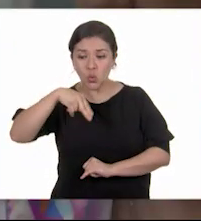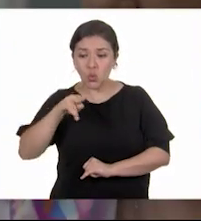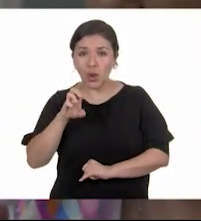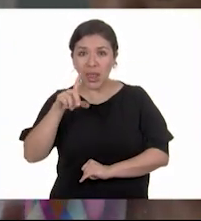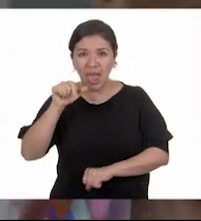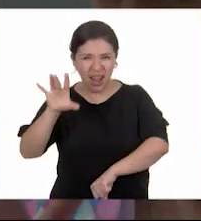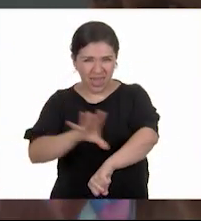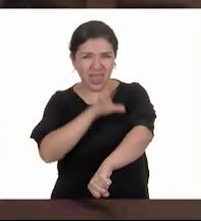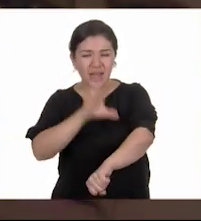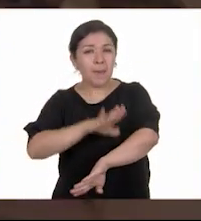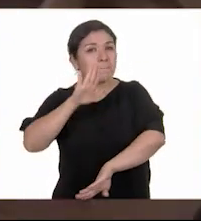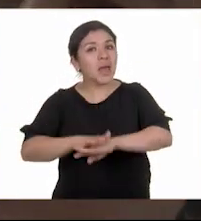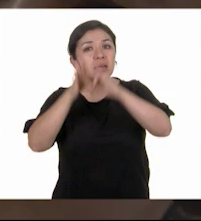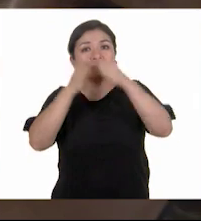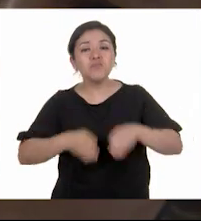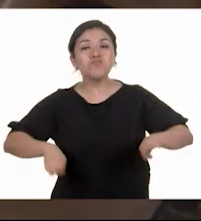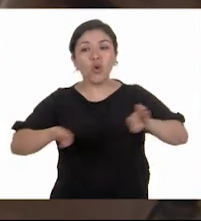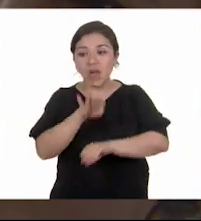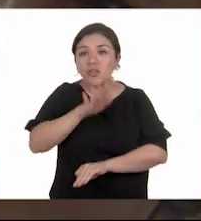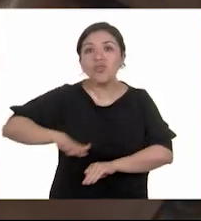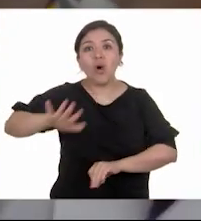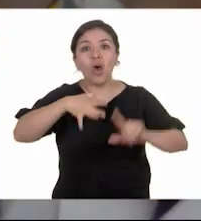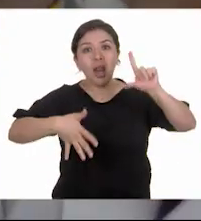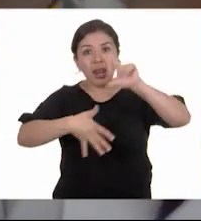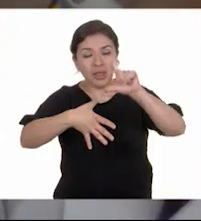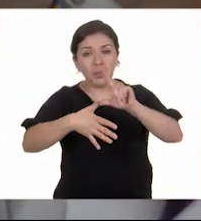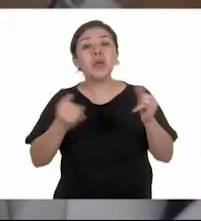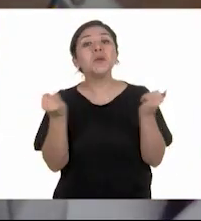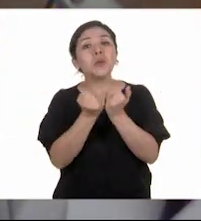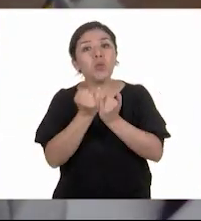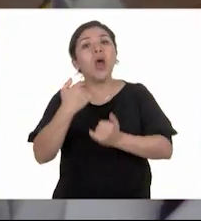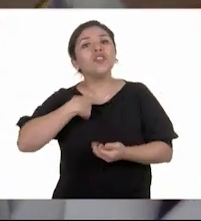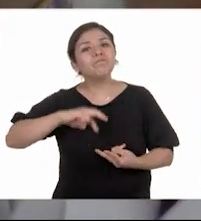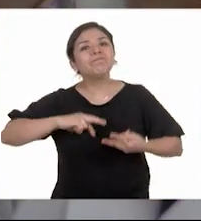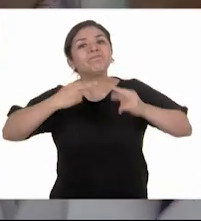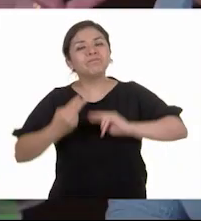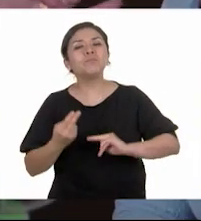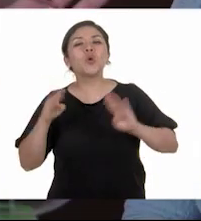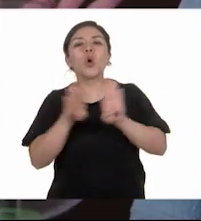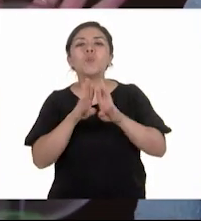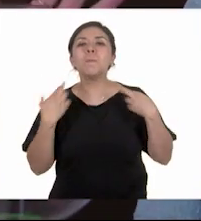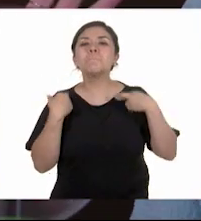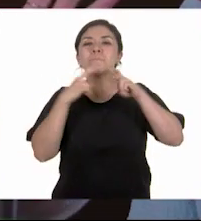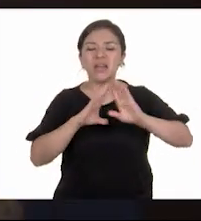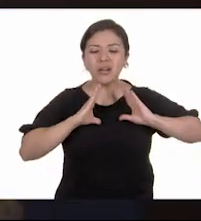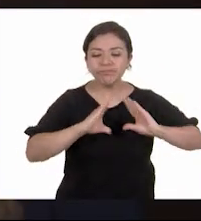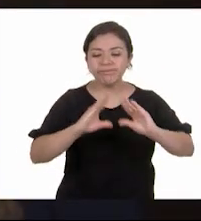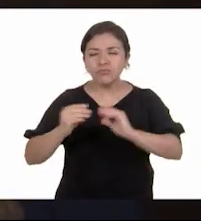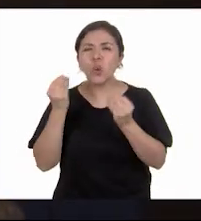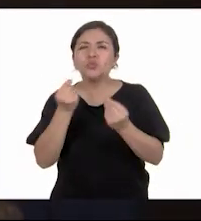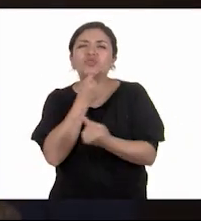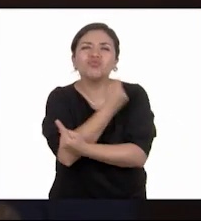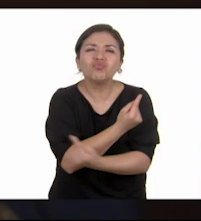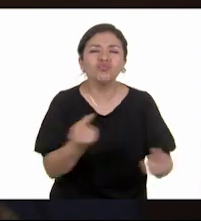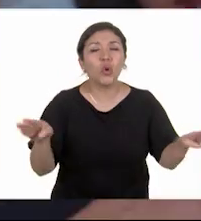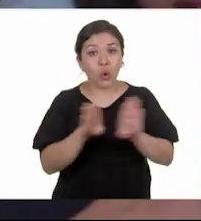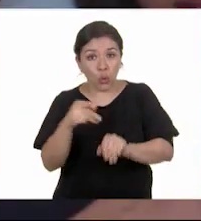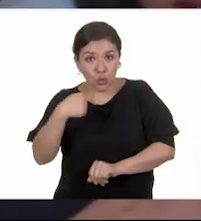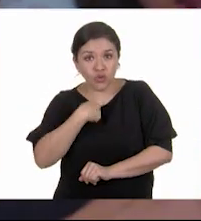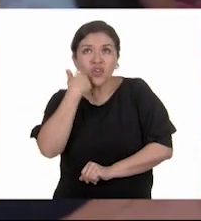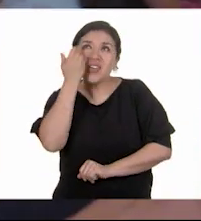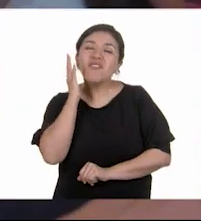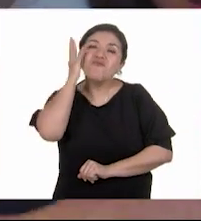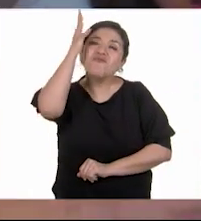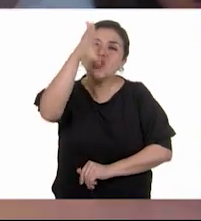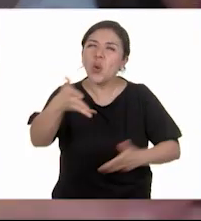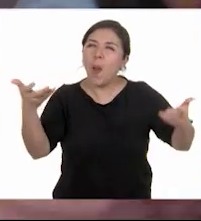nucleares más importantes de Latinoamérica. Además de convertirme en mentora de muchas niñas que, como yo, les gustaría